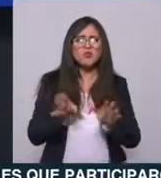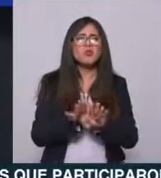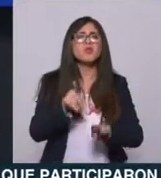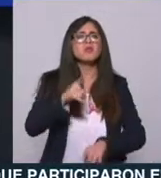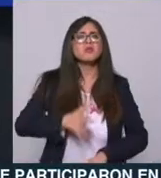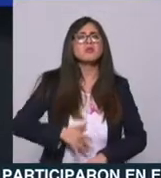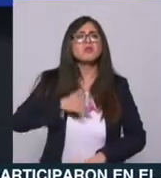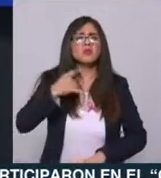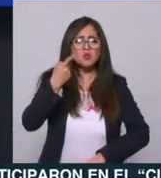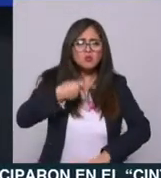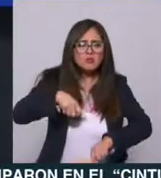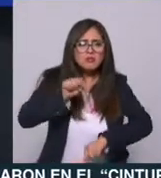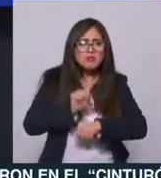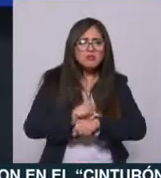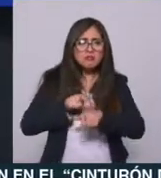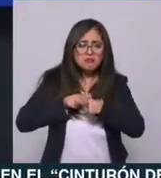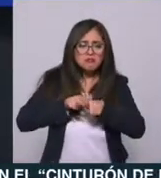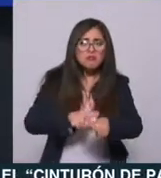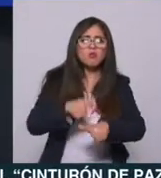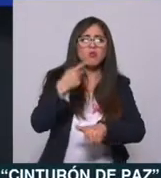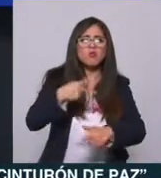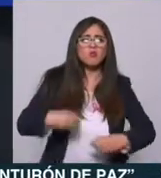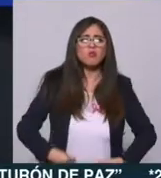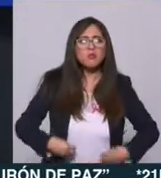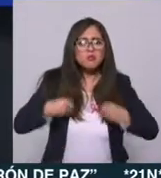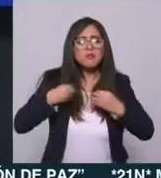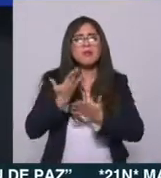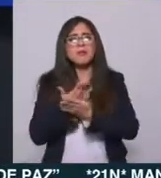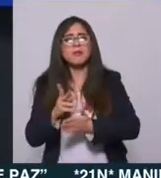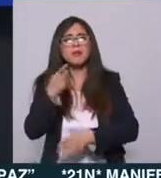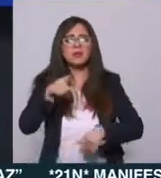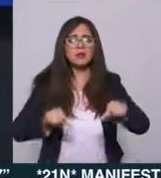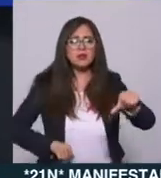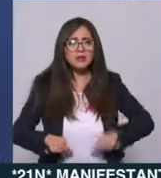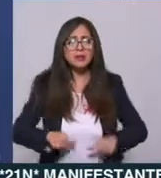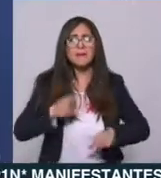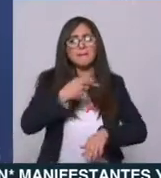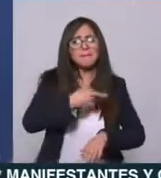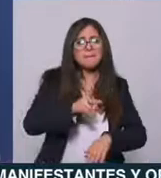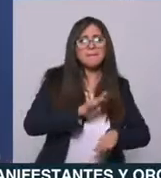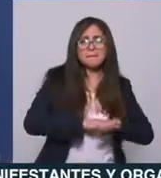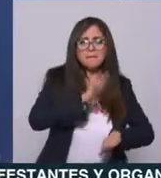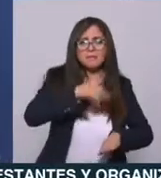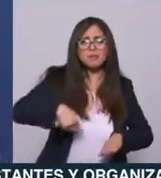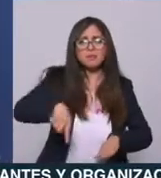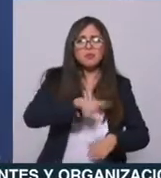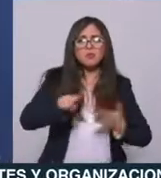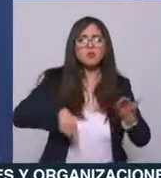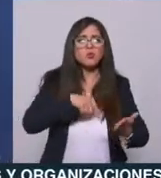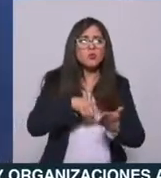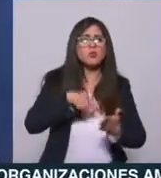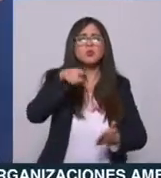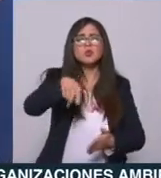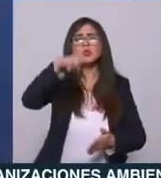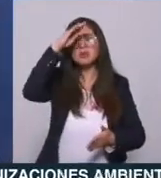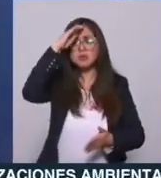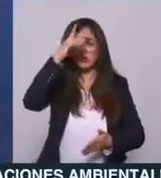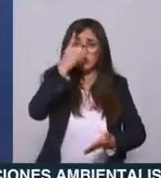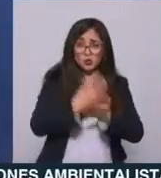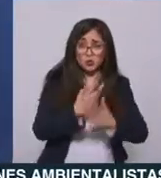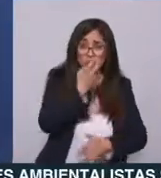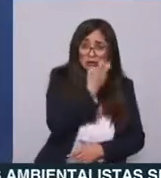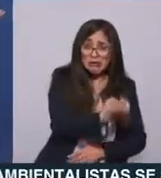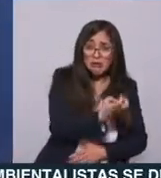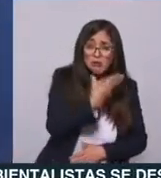caso continuar con su vida, continuar con sus actividades y sobre todo en este lugar en el que pues no está descartado que no solo sea él, que